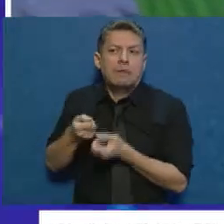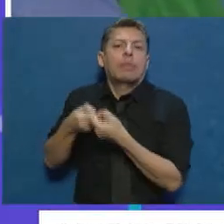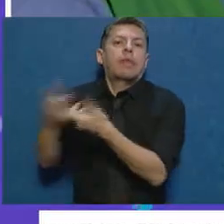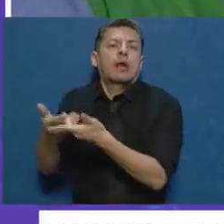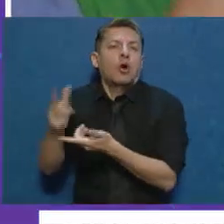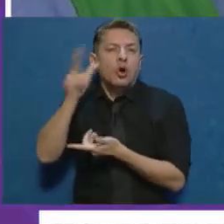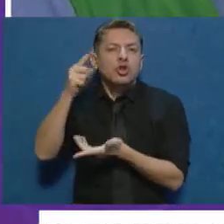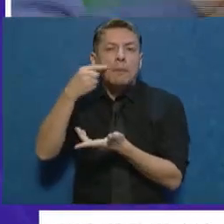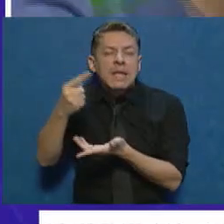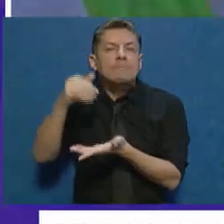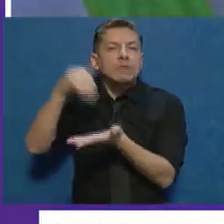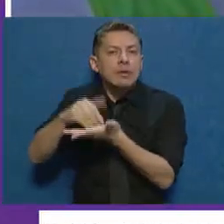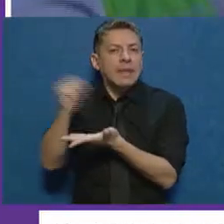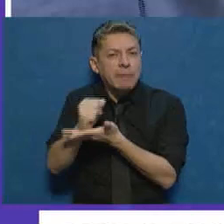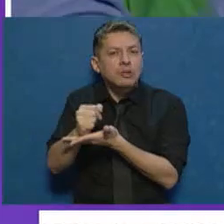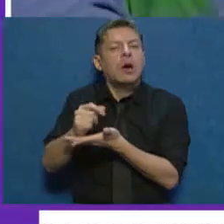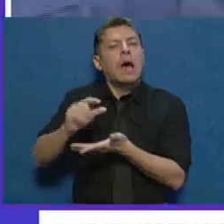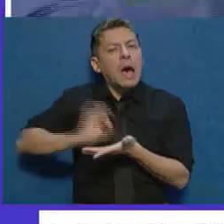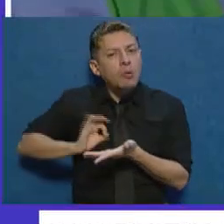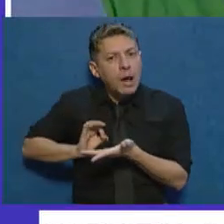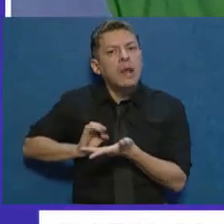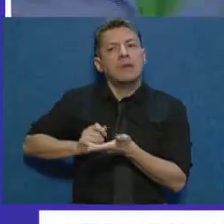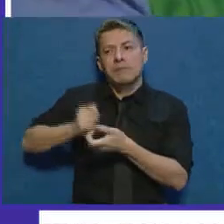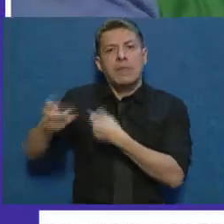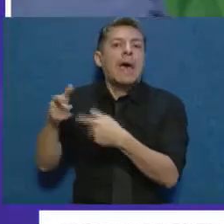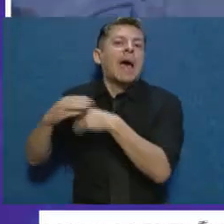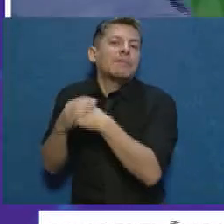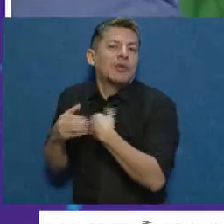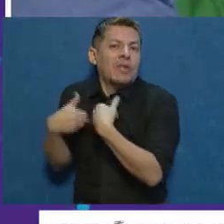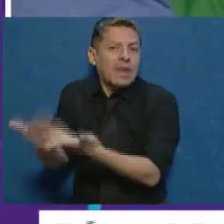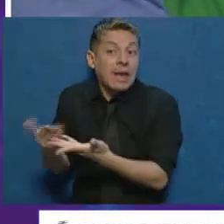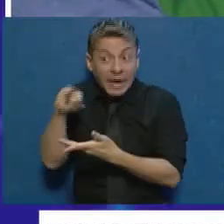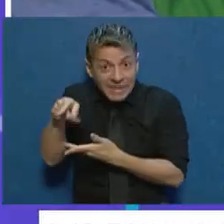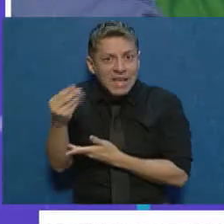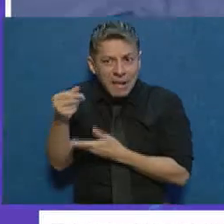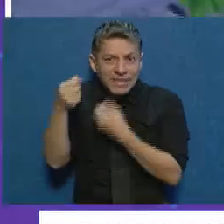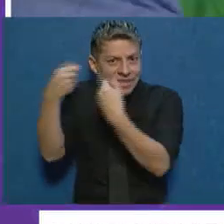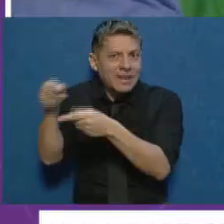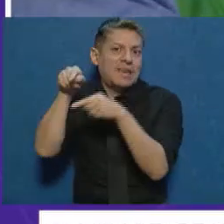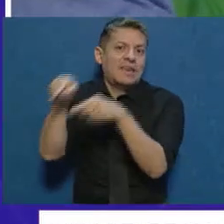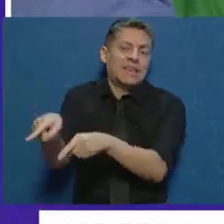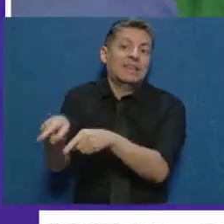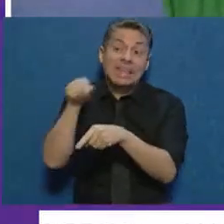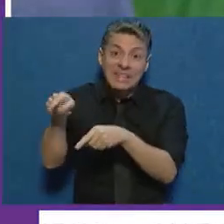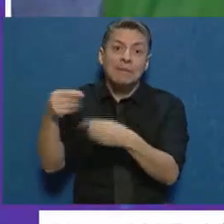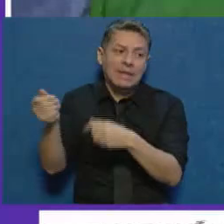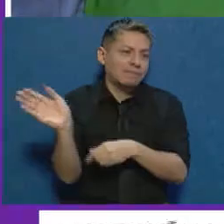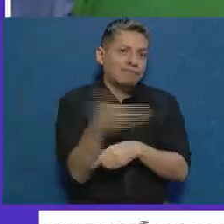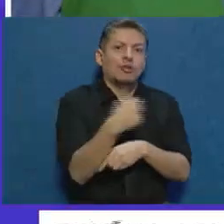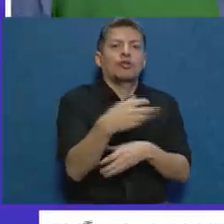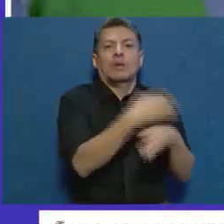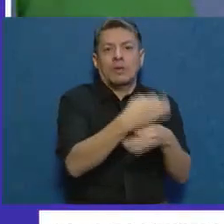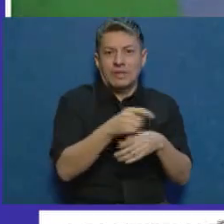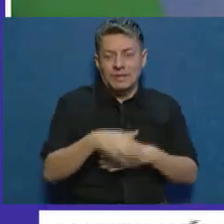mil millones de pesos anuales para el transporte y para sus amigos. Ahí está la plata de los trabajadores estatales y de todos los mendocinos.